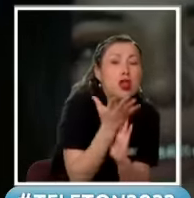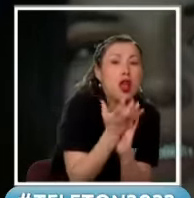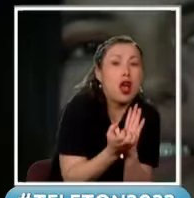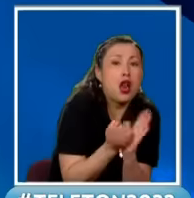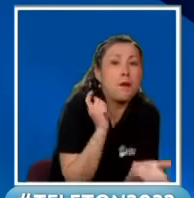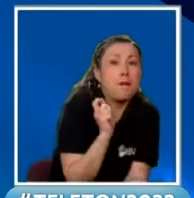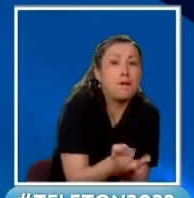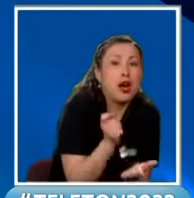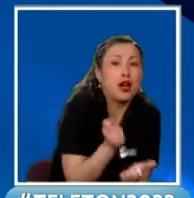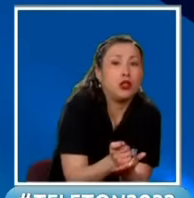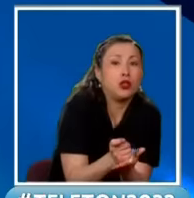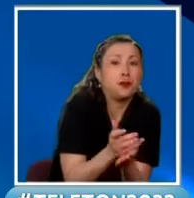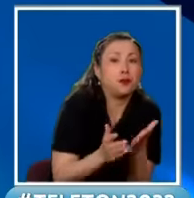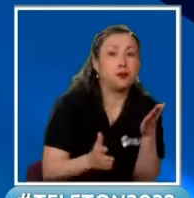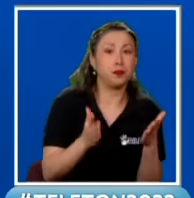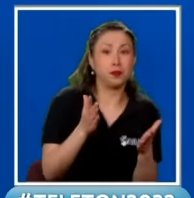pagada.